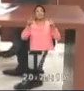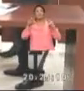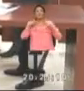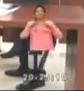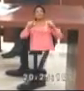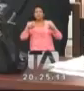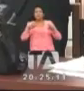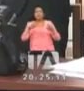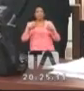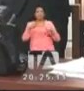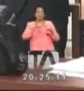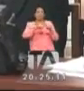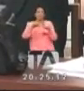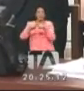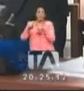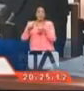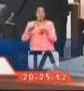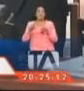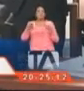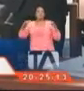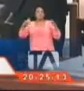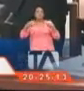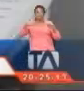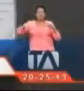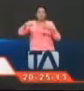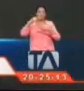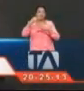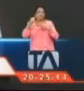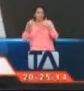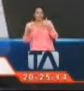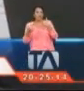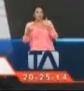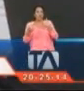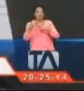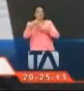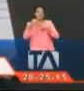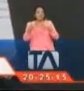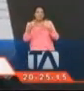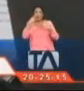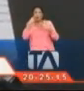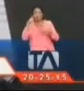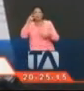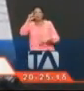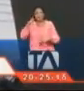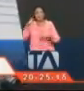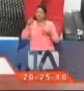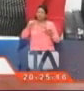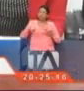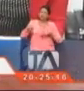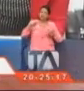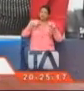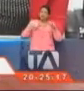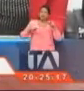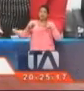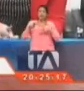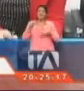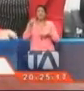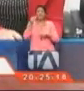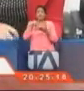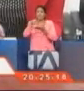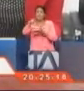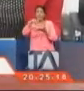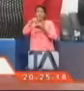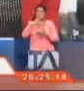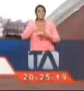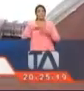organizada. Carlos Pareja Yanuseli, Diego Tapia, Marco Calvo Piña y Arturo Escobar, según la Fiscalía, recibieron cuantiosas sumas de dinero en las cuentas de